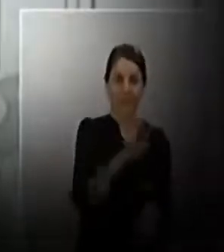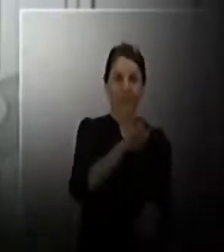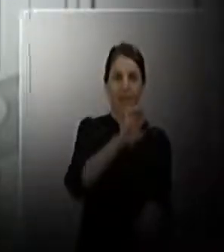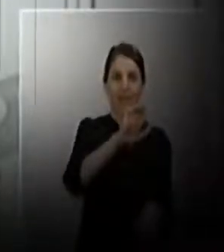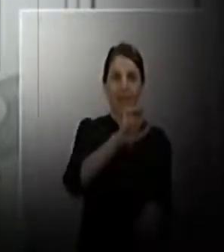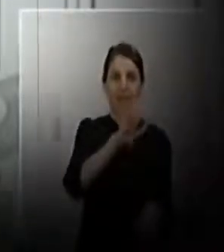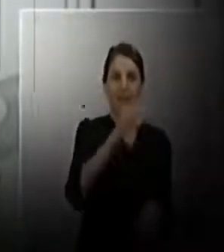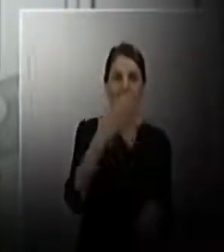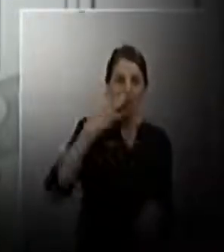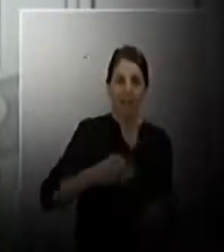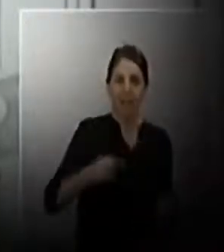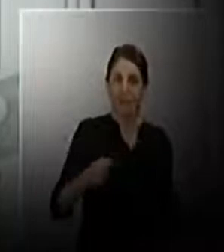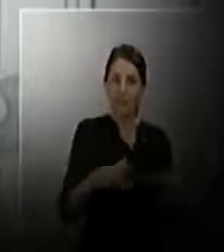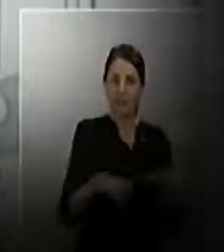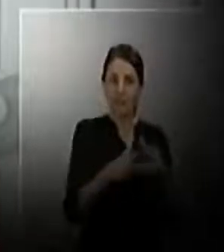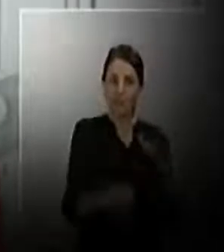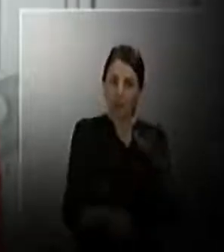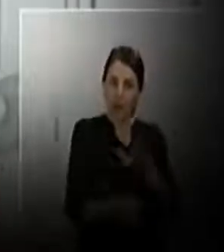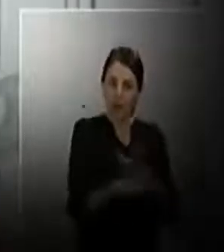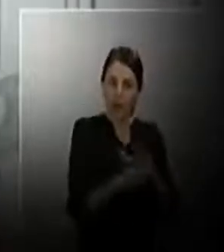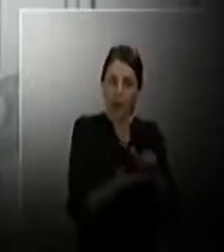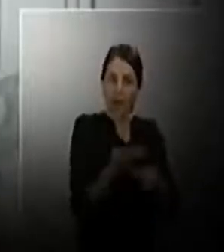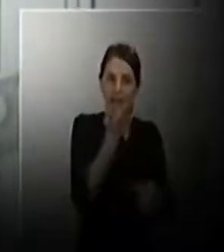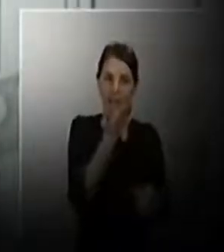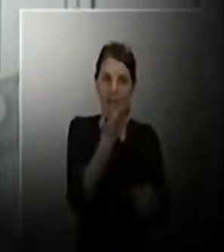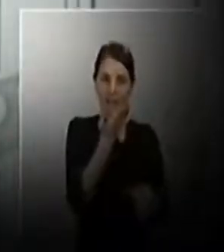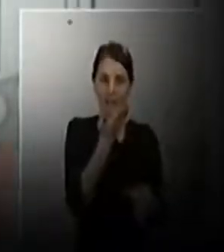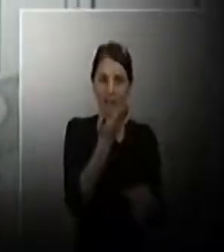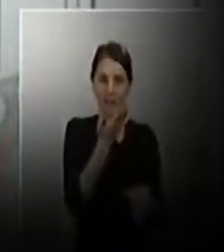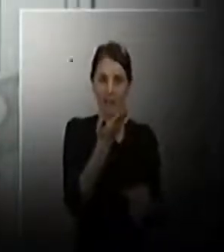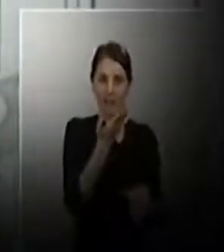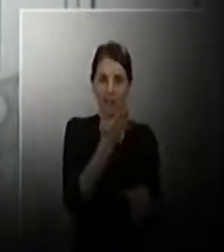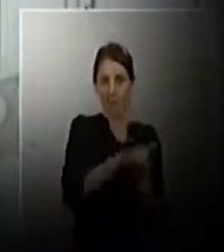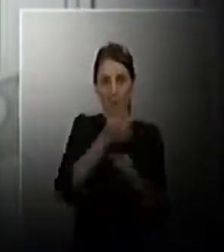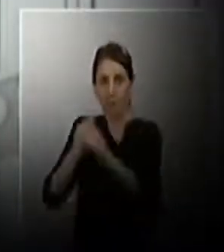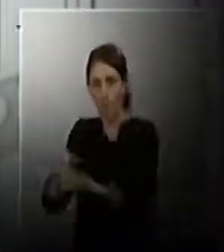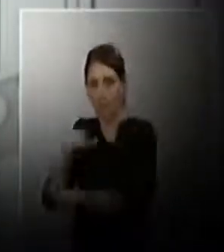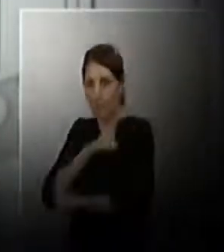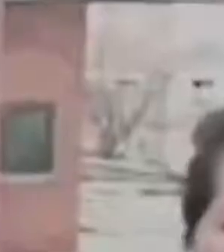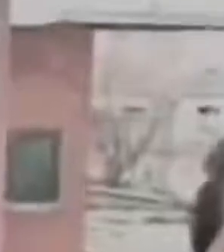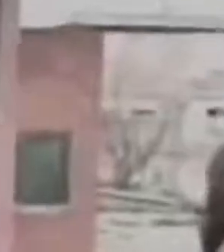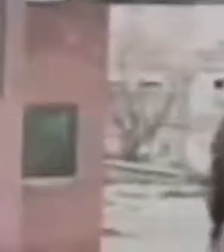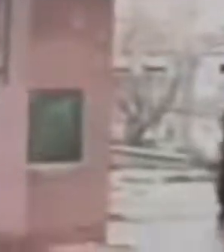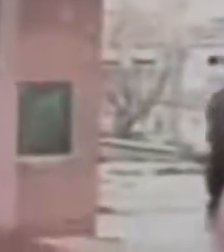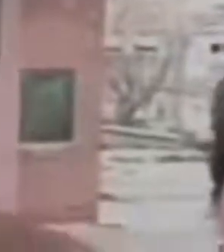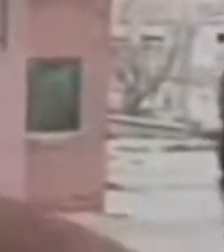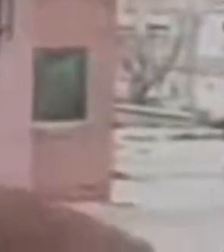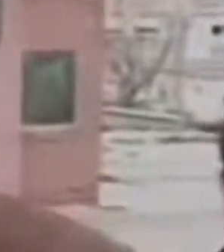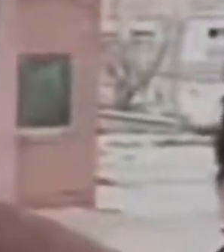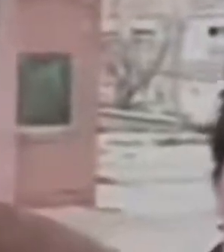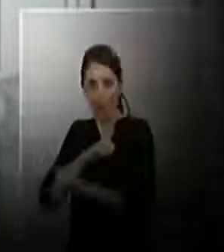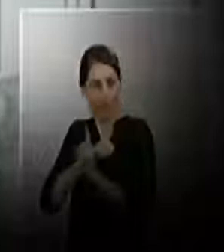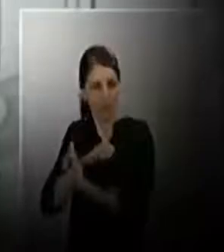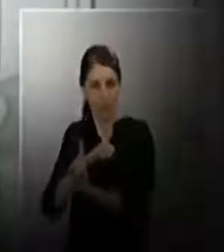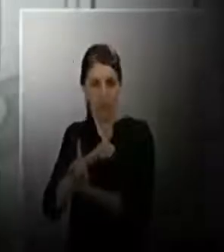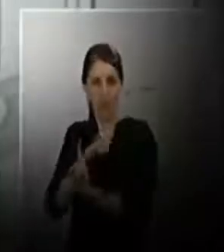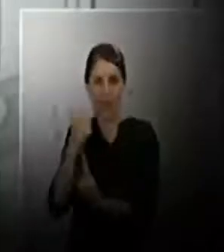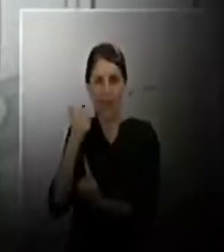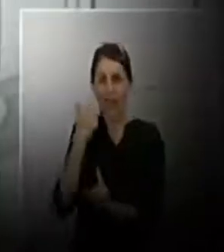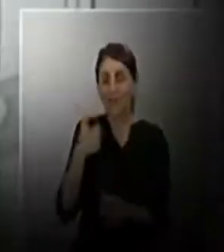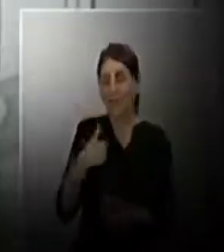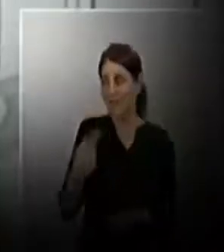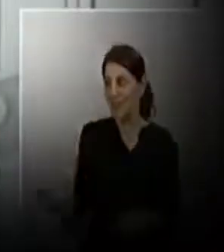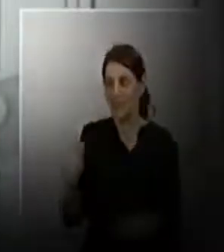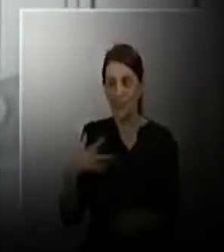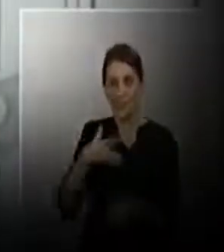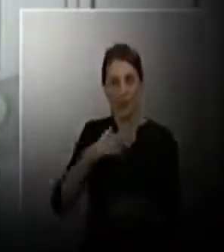están en el paro. A ver si soy capaz, porque muchos periodistas lo preguntan, a ver si entre los dos somos capaces. Esto es una catástrofe. Y luego